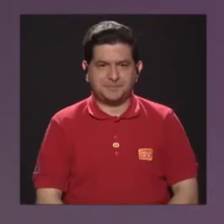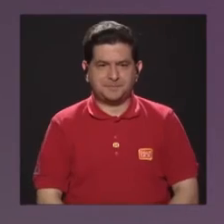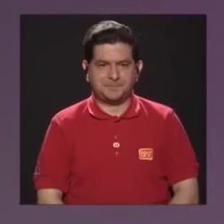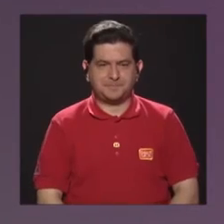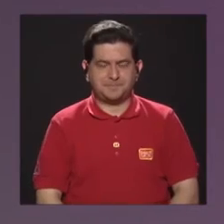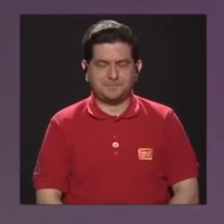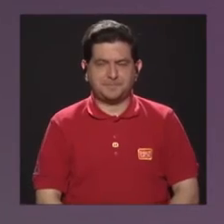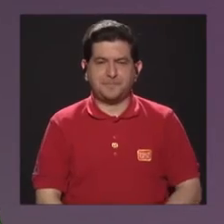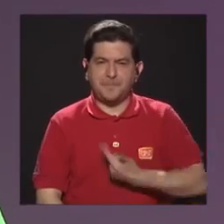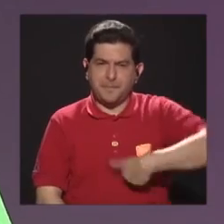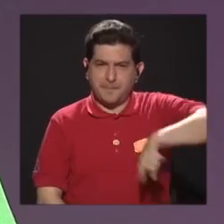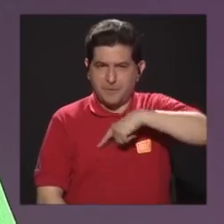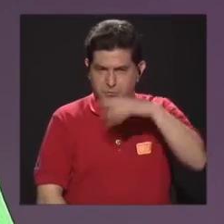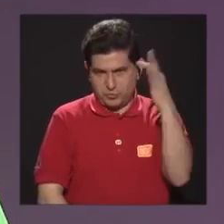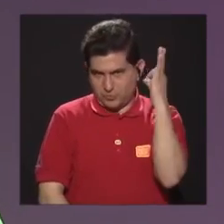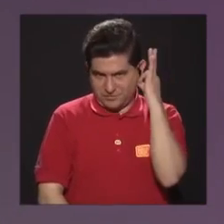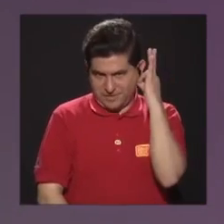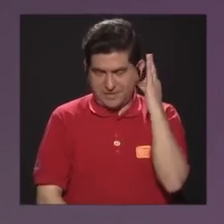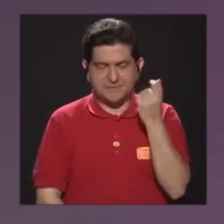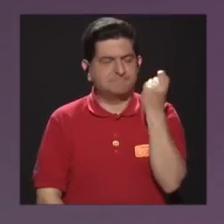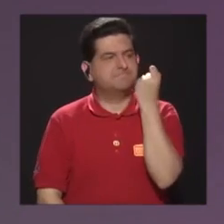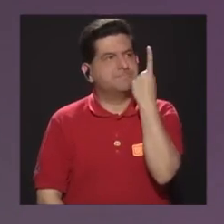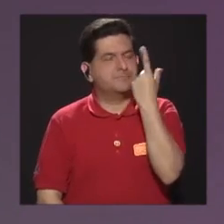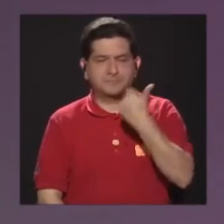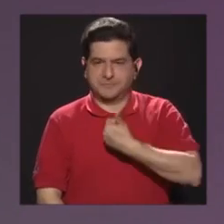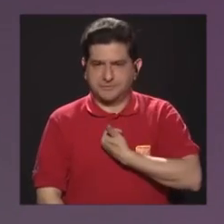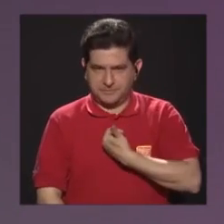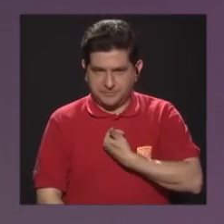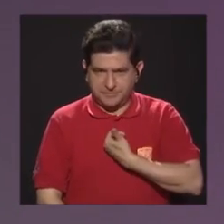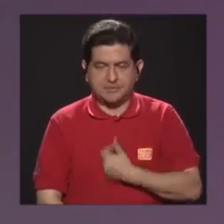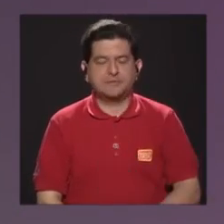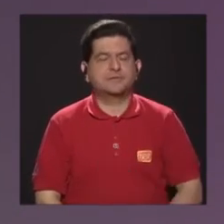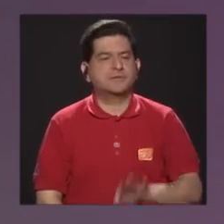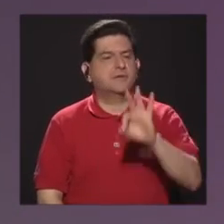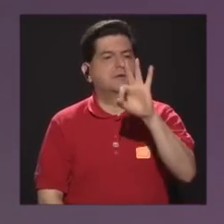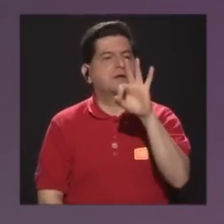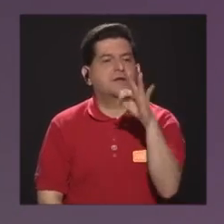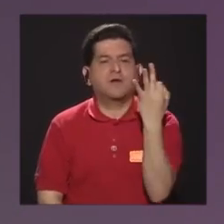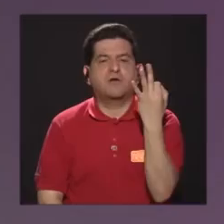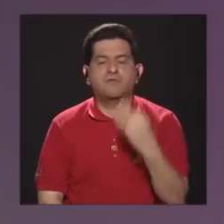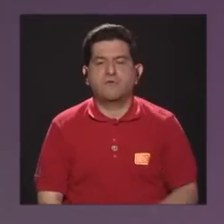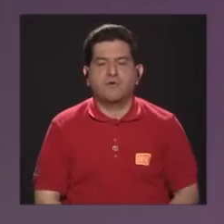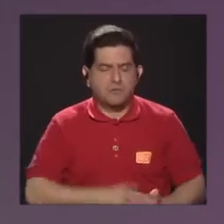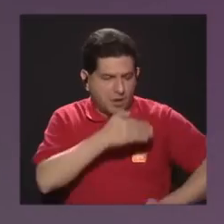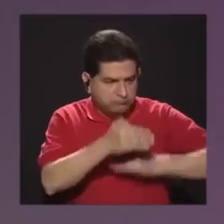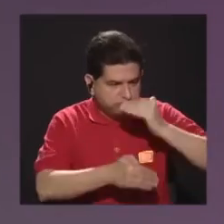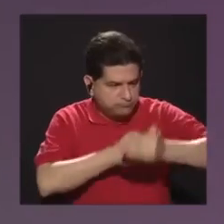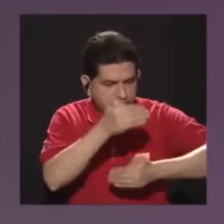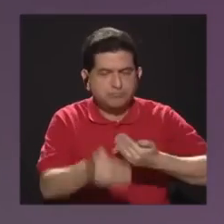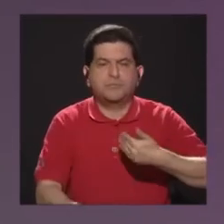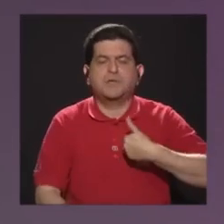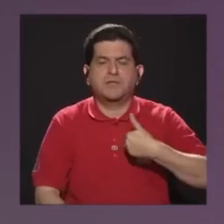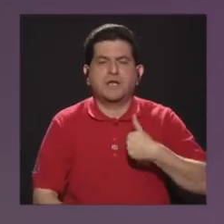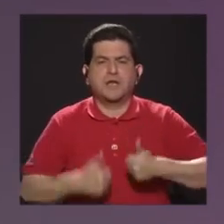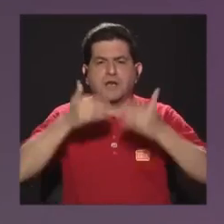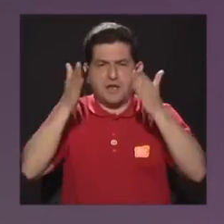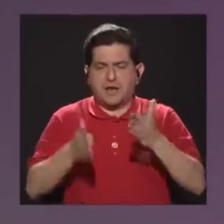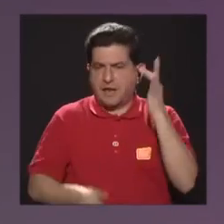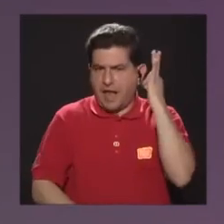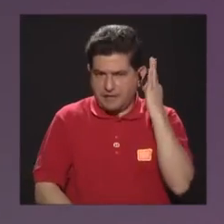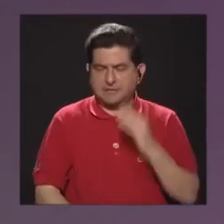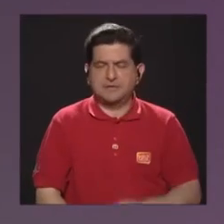es donde nosotras como mujeres tenemos que entendernos a nosotros, nuestra manera de caminar. Nosotros tuvimos una candidata